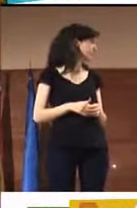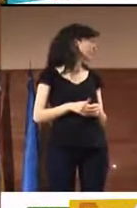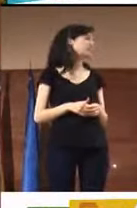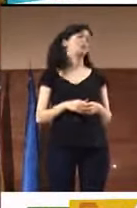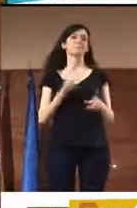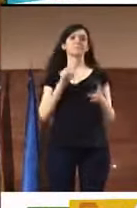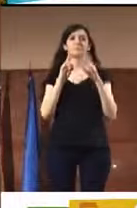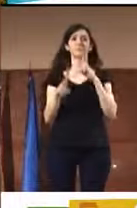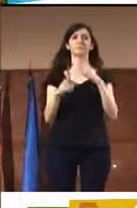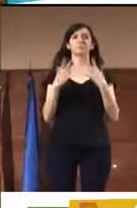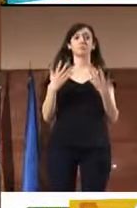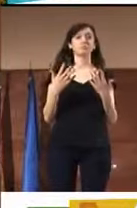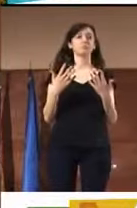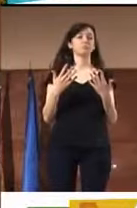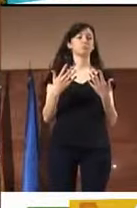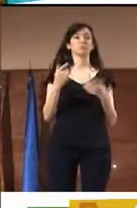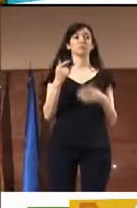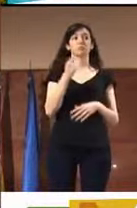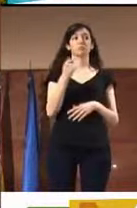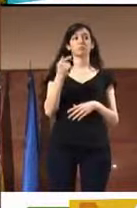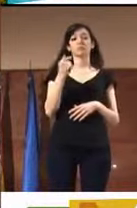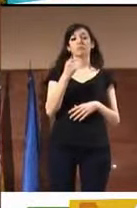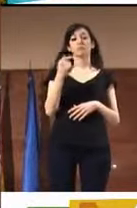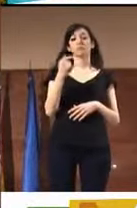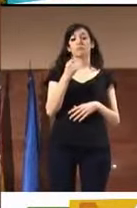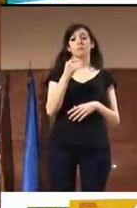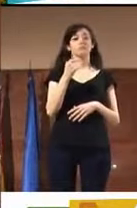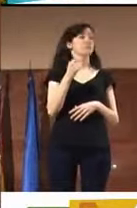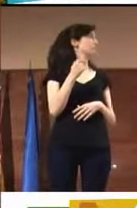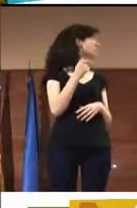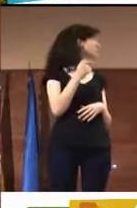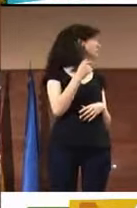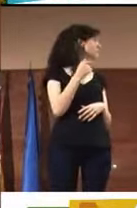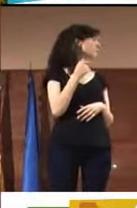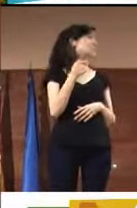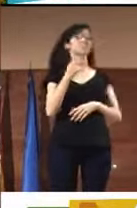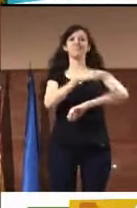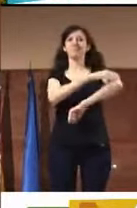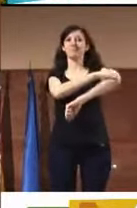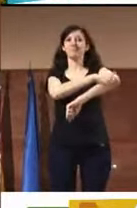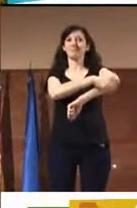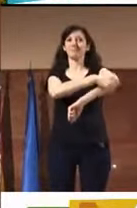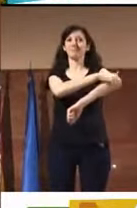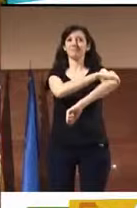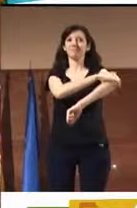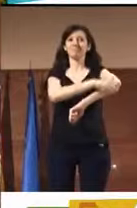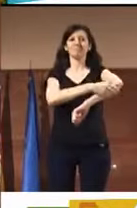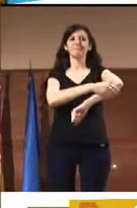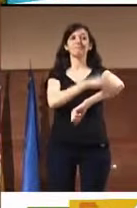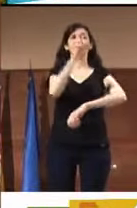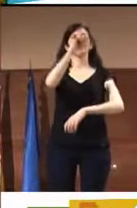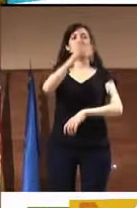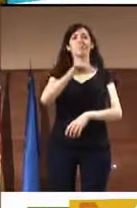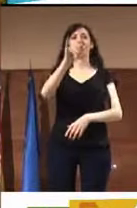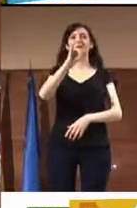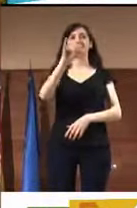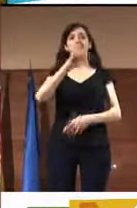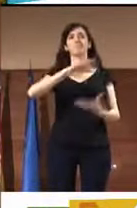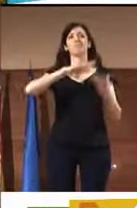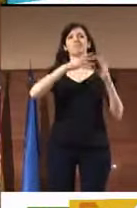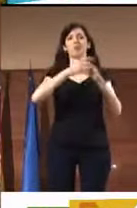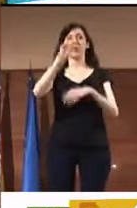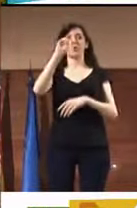Bueno, aparte del soporte que tenemos aquí principal, que sería para la zona del codo, tenemos otra aplicación,